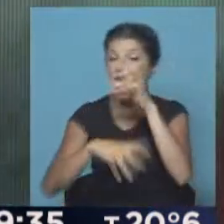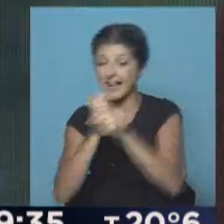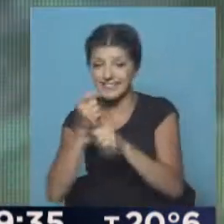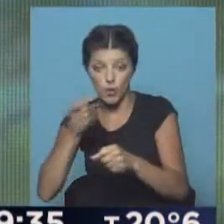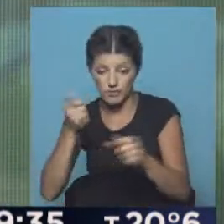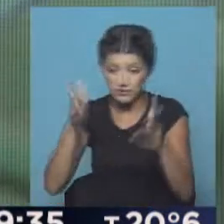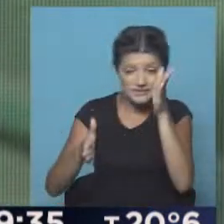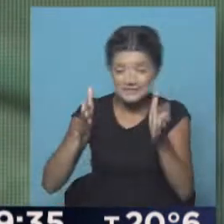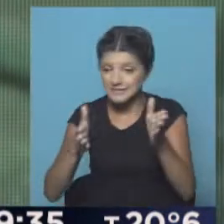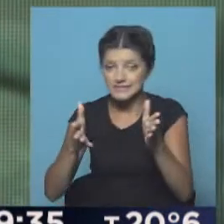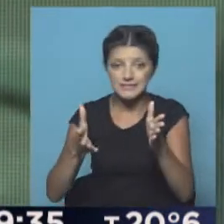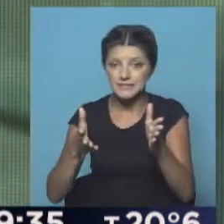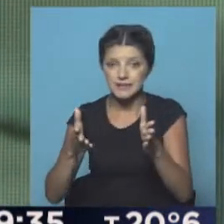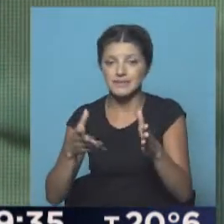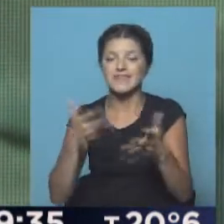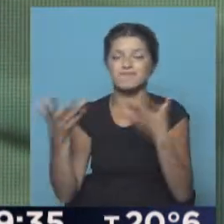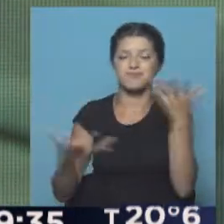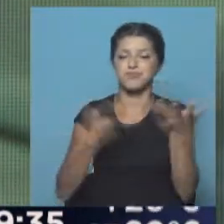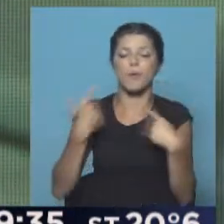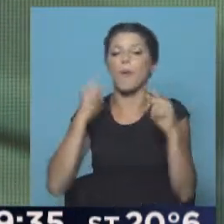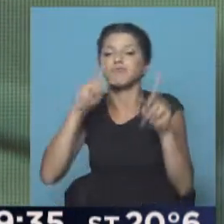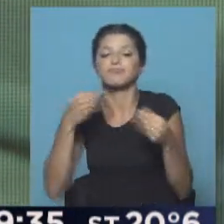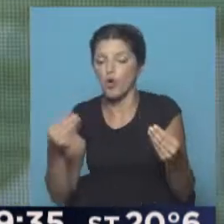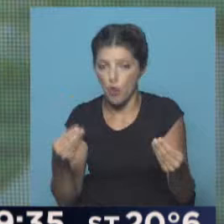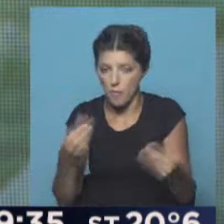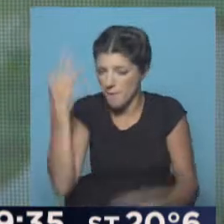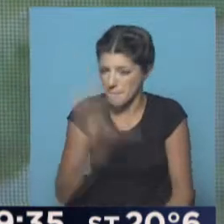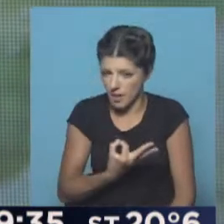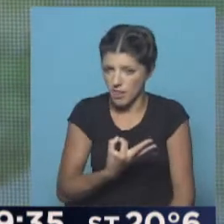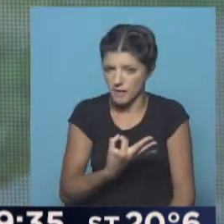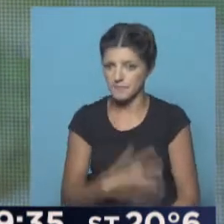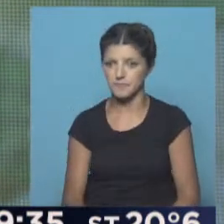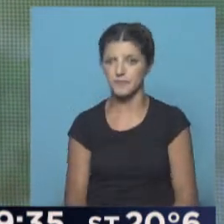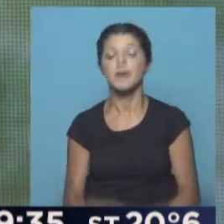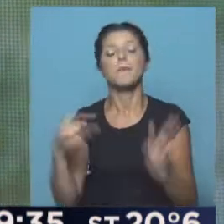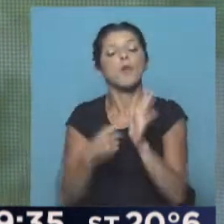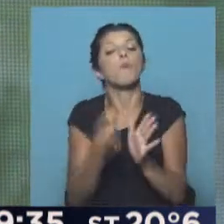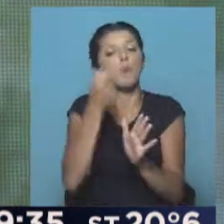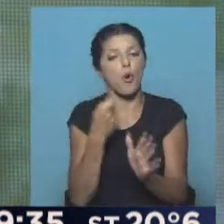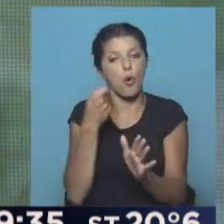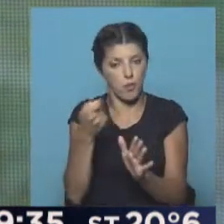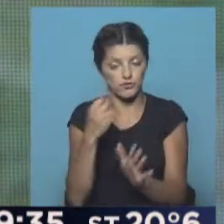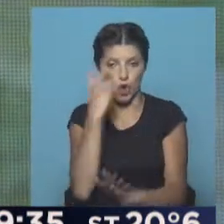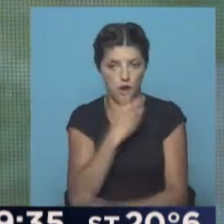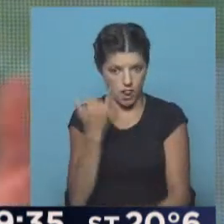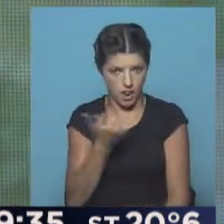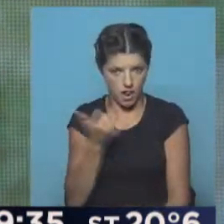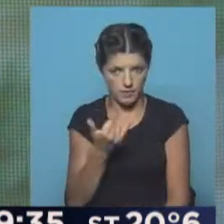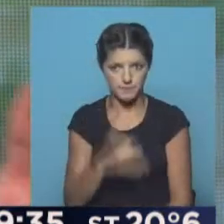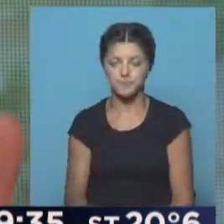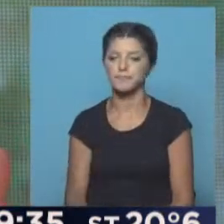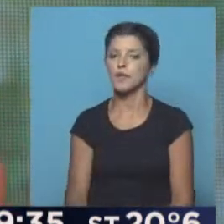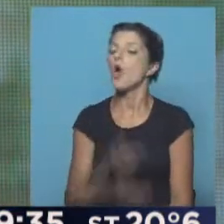ahí es un lugar que es bastante opaco, que nadie sabe bien qué pasa, pero hay muy pocos juicios orales. En el ámbito judicial, entre